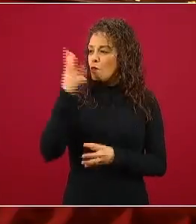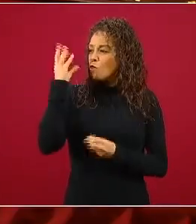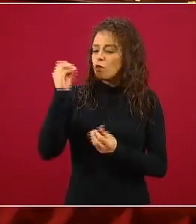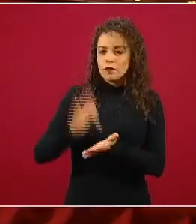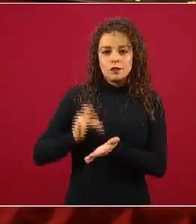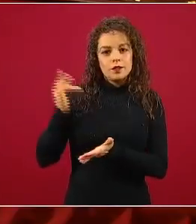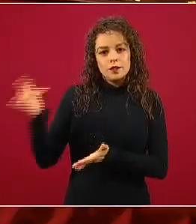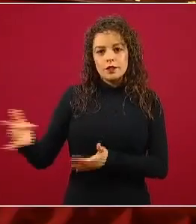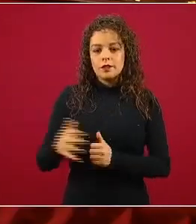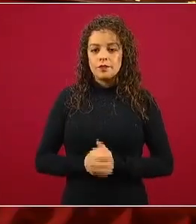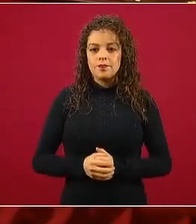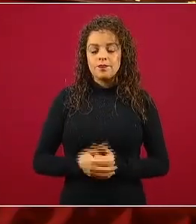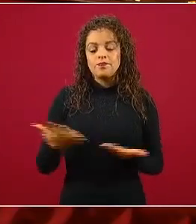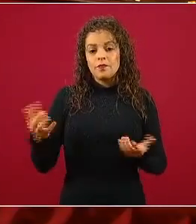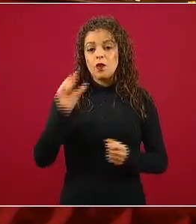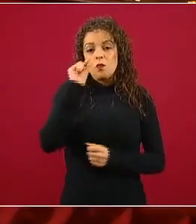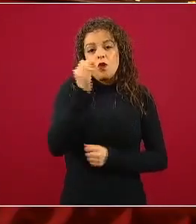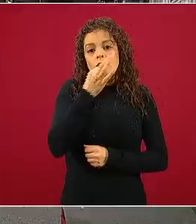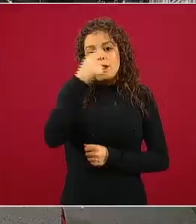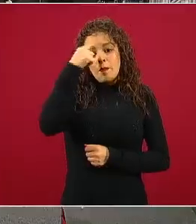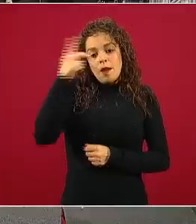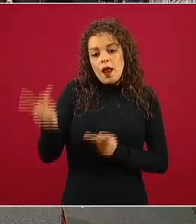pocos minutos para preguntas y